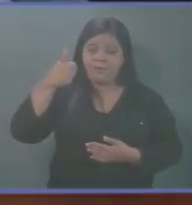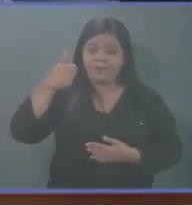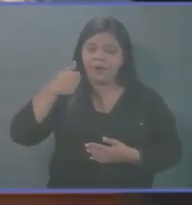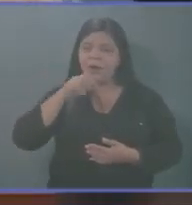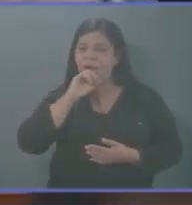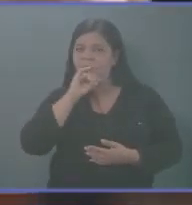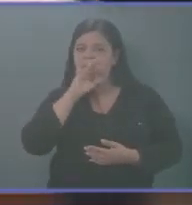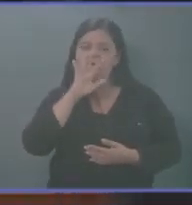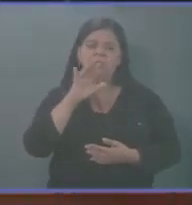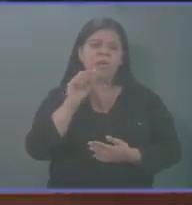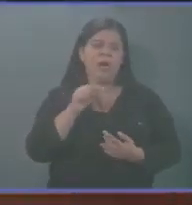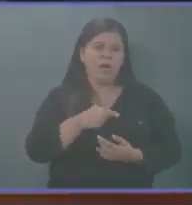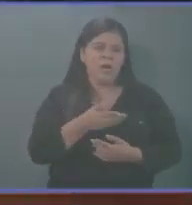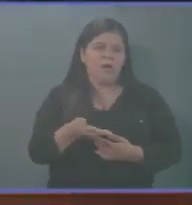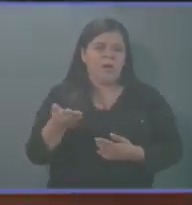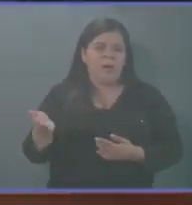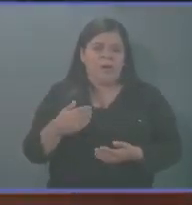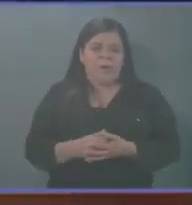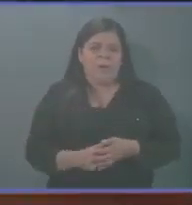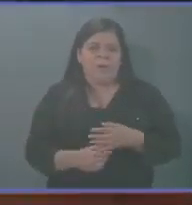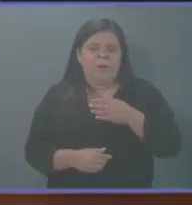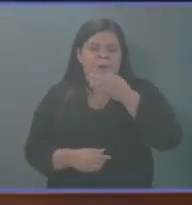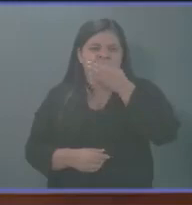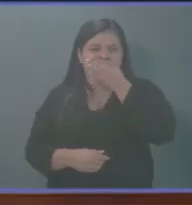salen dando estas declaraciones.